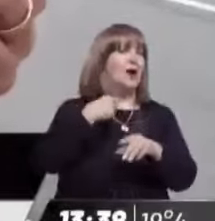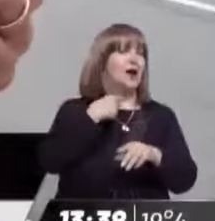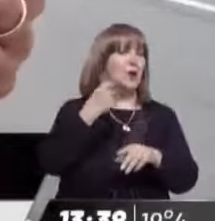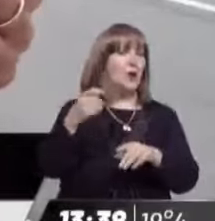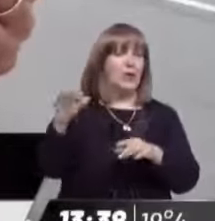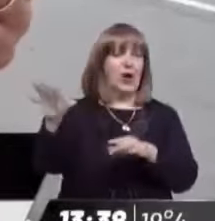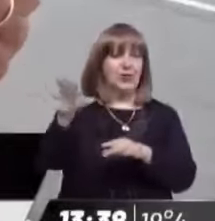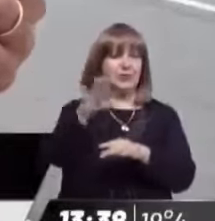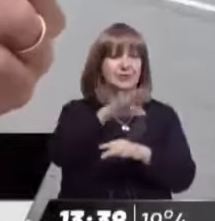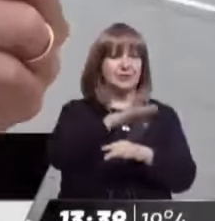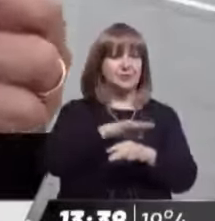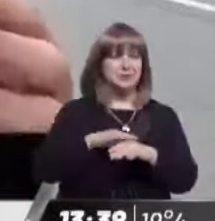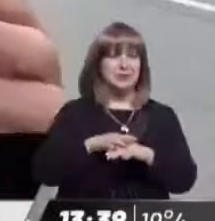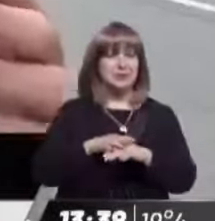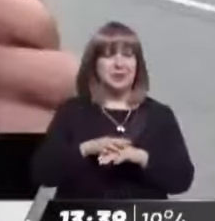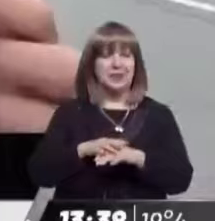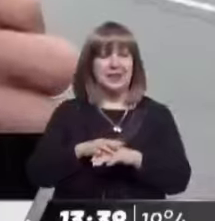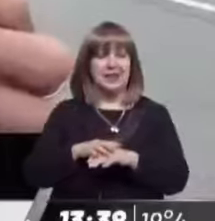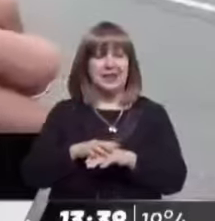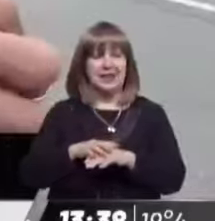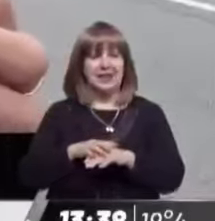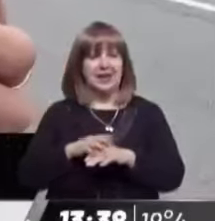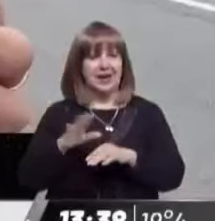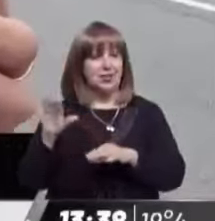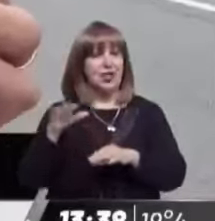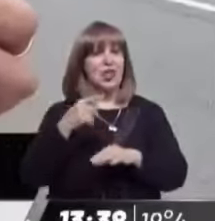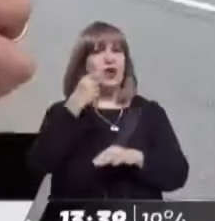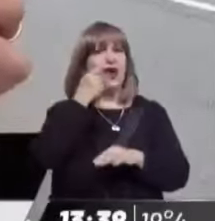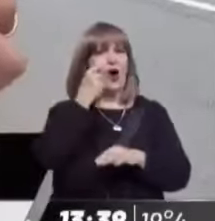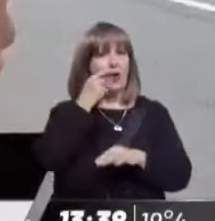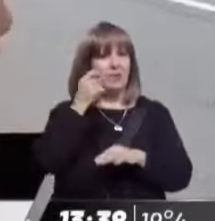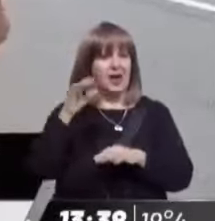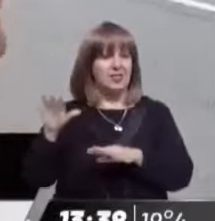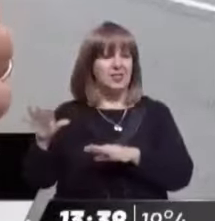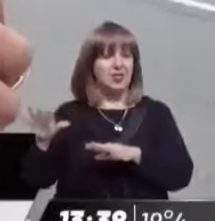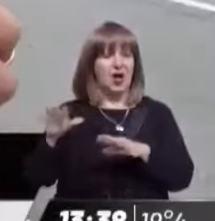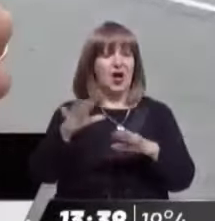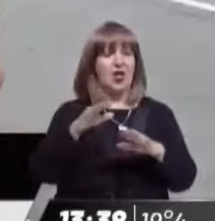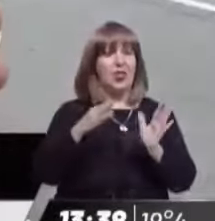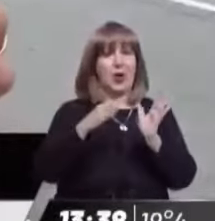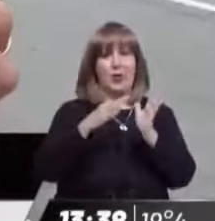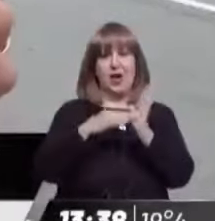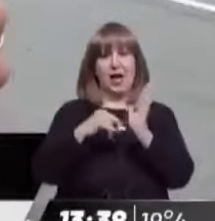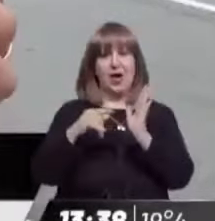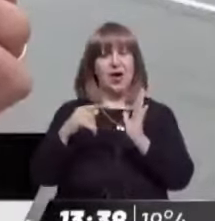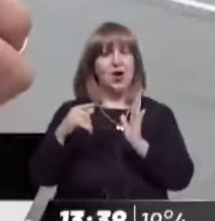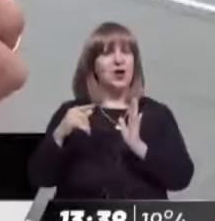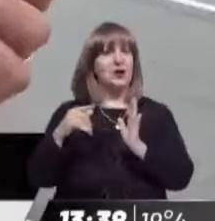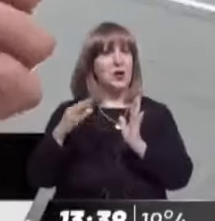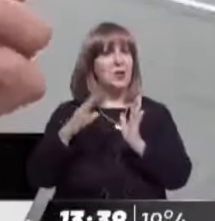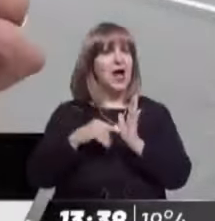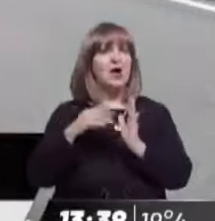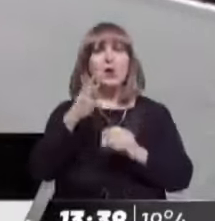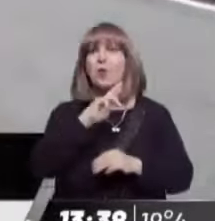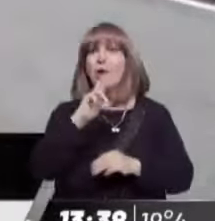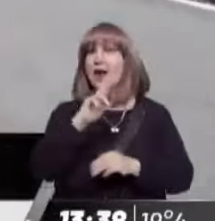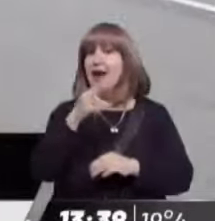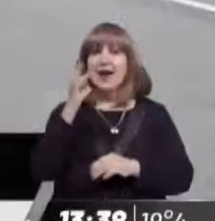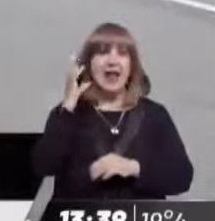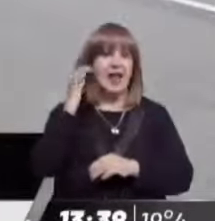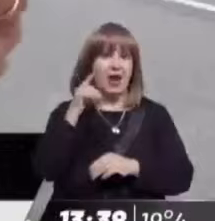Claro, son todos, atención, son todos varones. Todos blanquitos, todos acá es muy importante destacar.